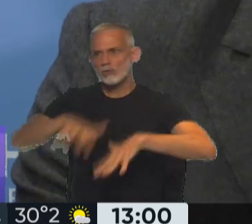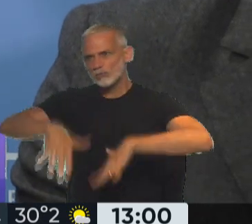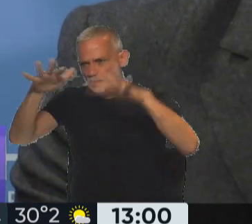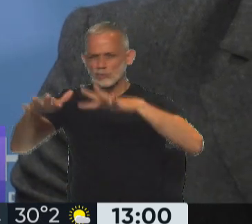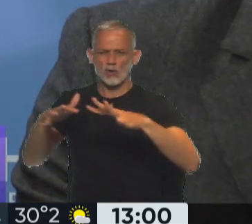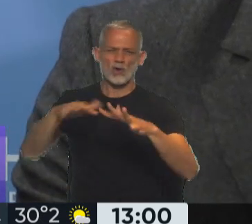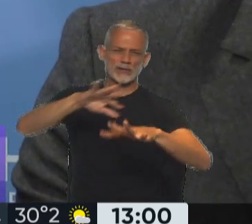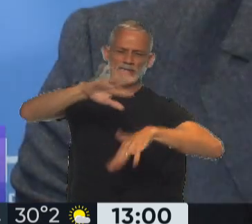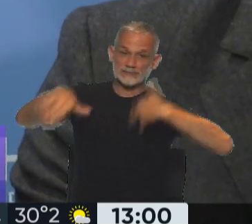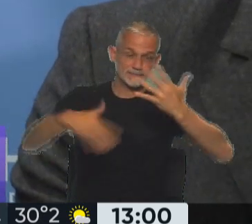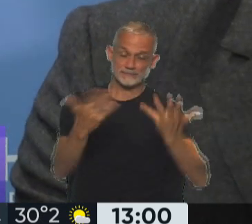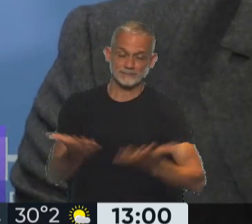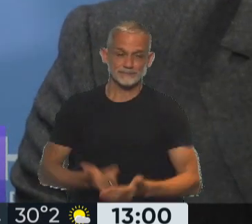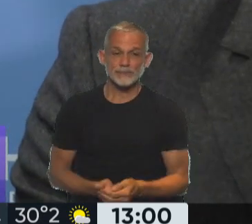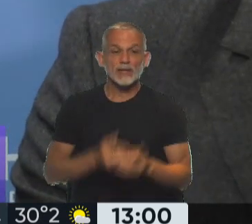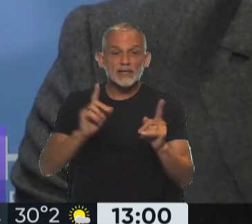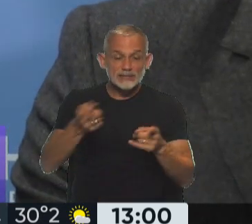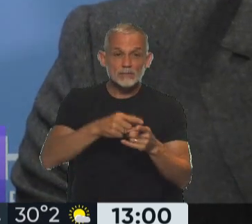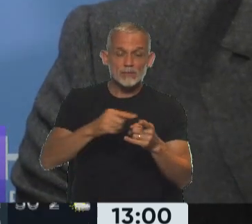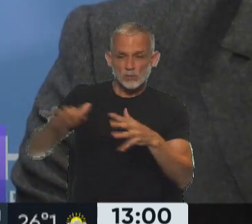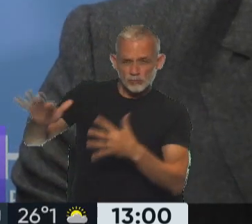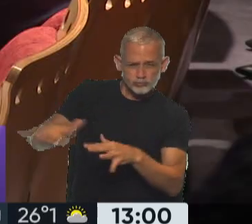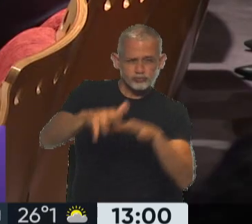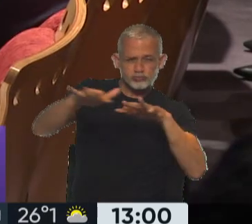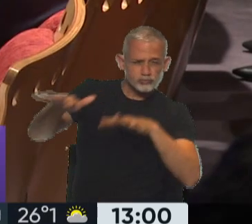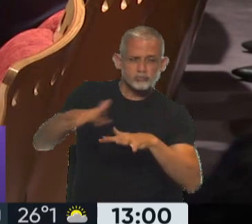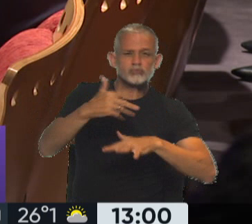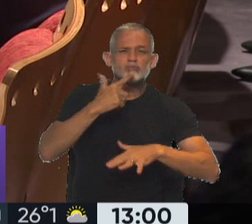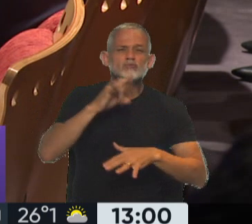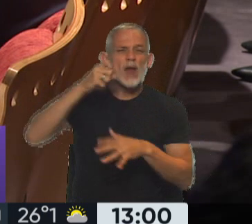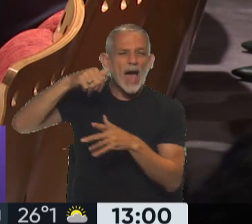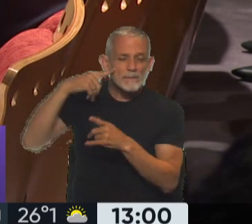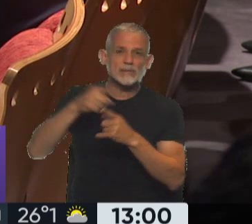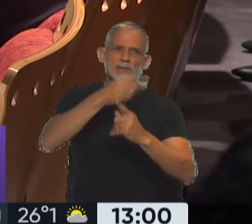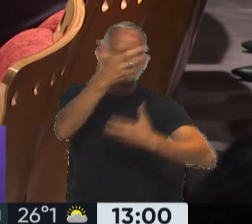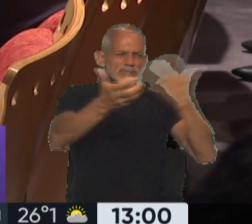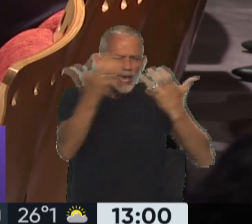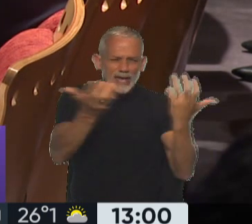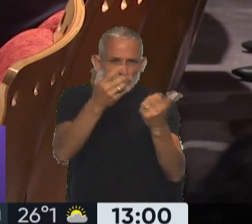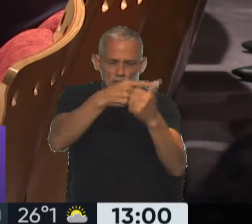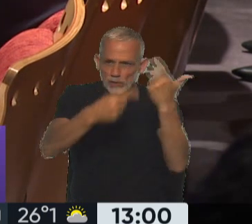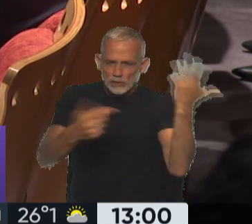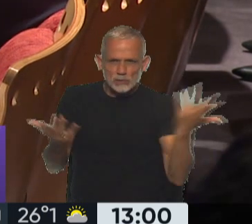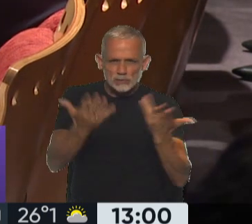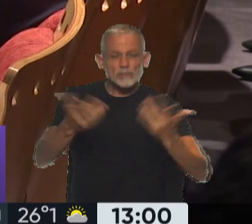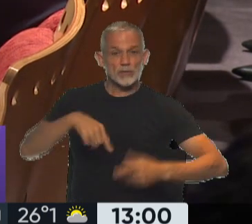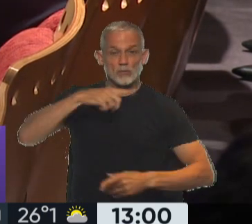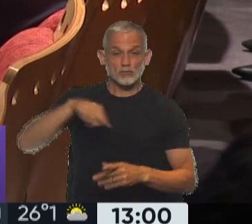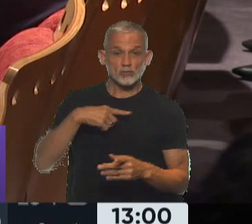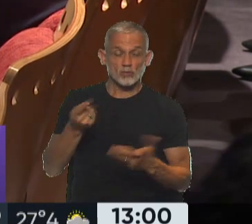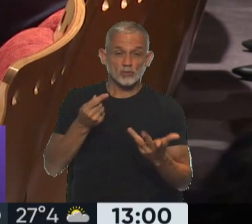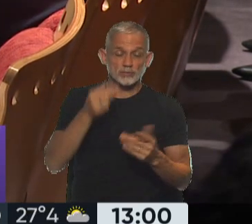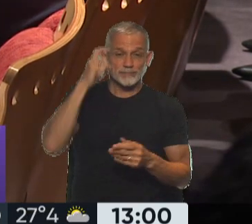inundaciones, con los tsunamis, con los incendios. Somos los que aportamos menos